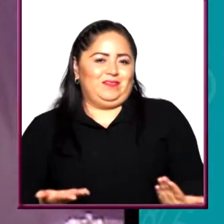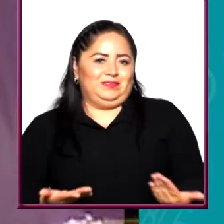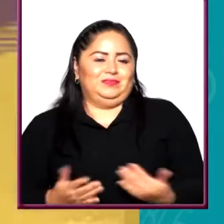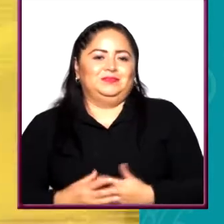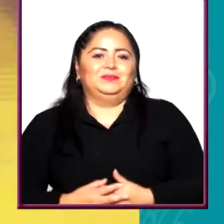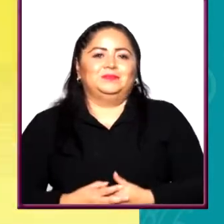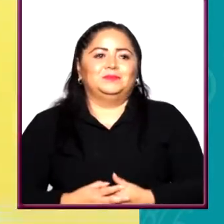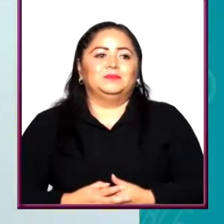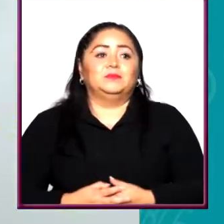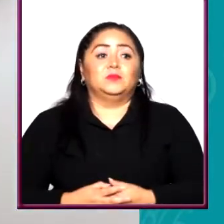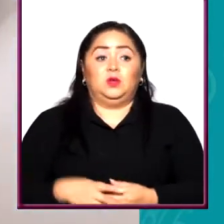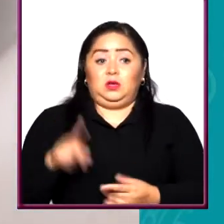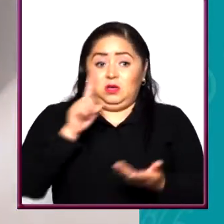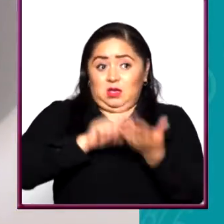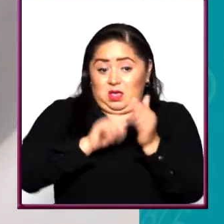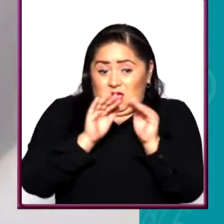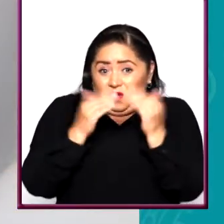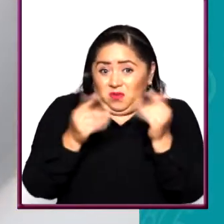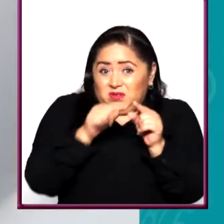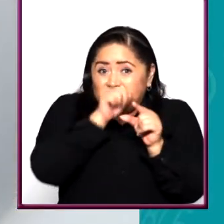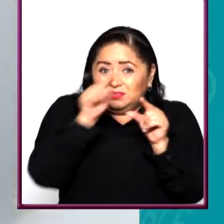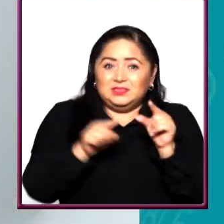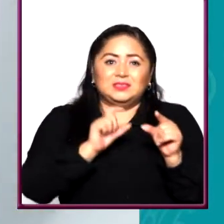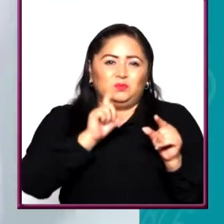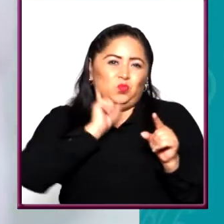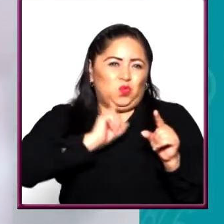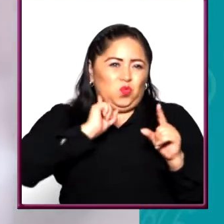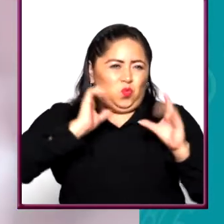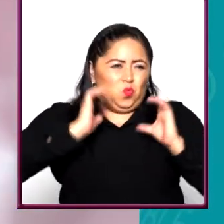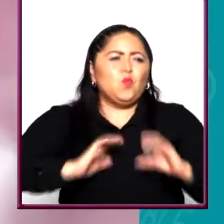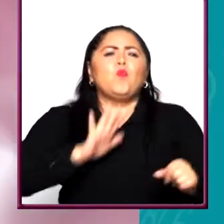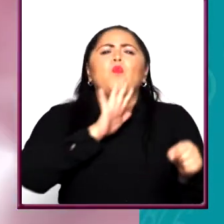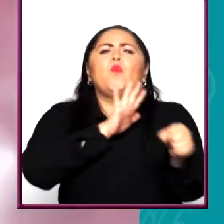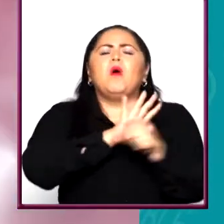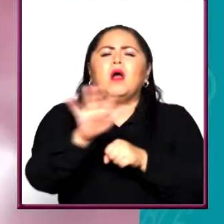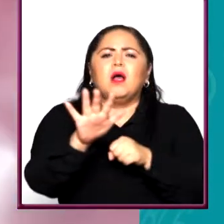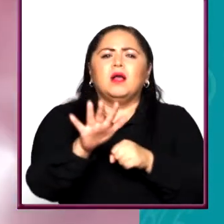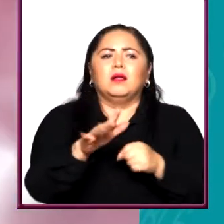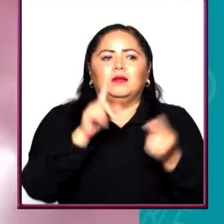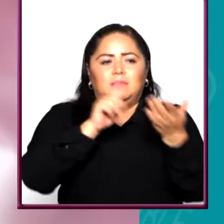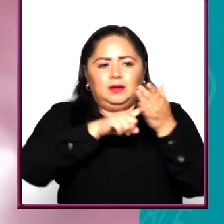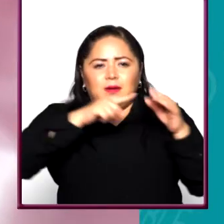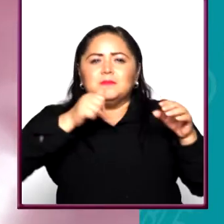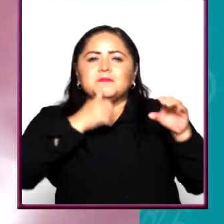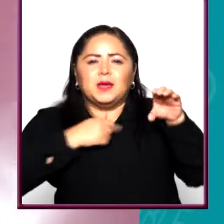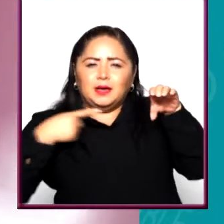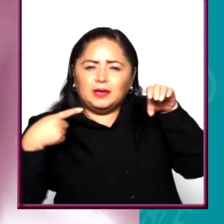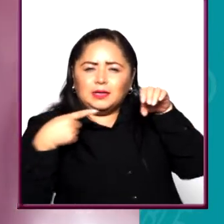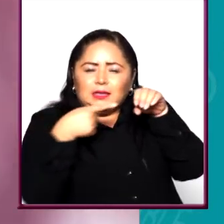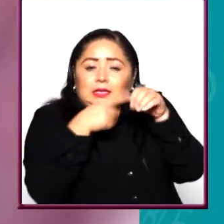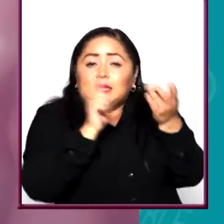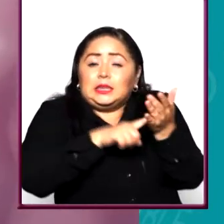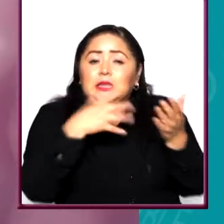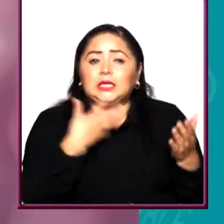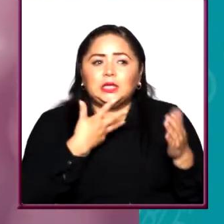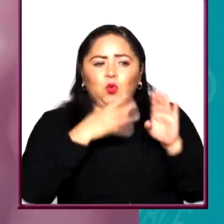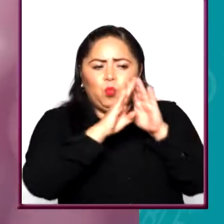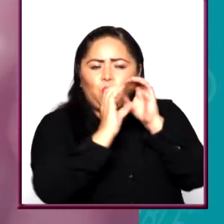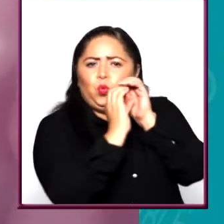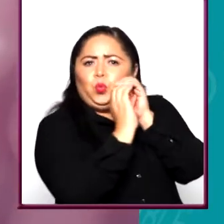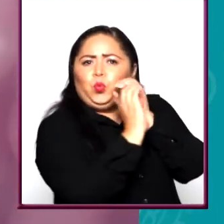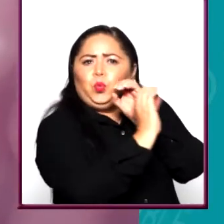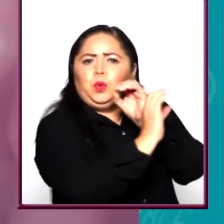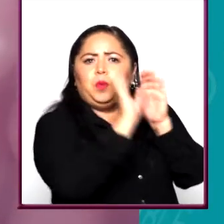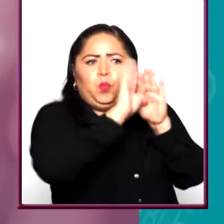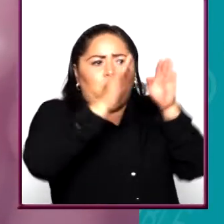internos. Los órganos internos del aparato sexual femenino son: el canal vaginal. Tiene la forma de